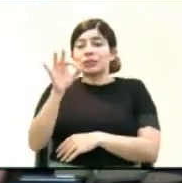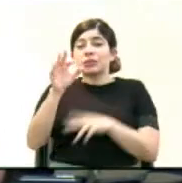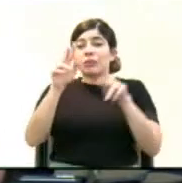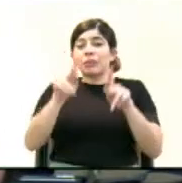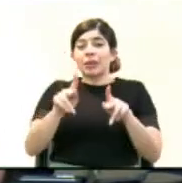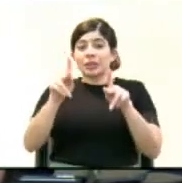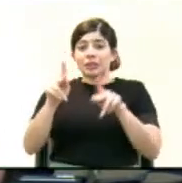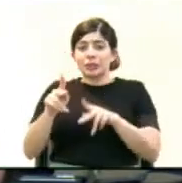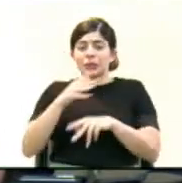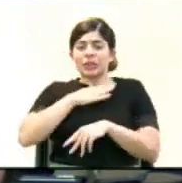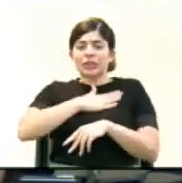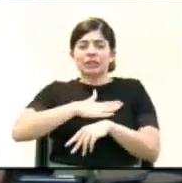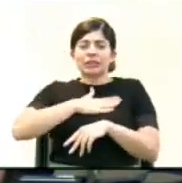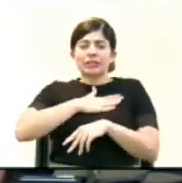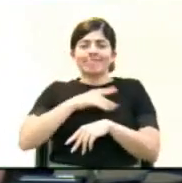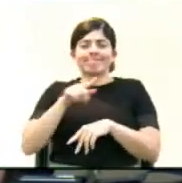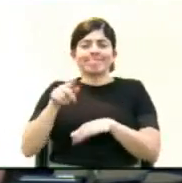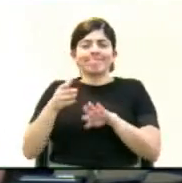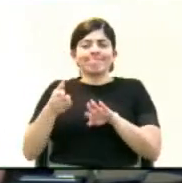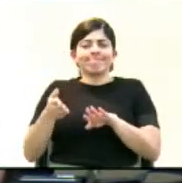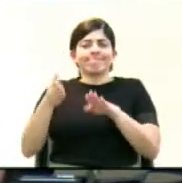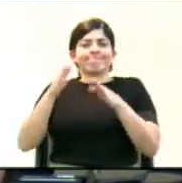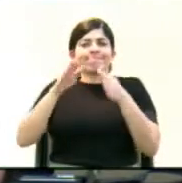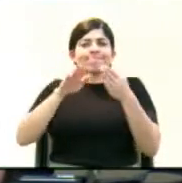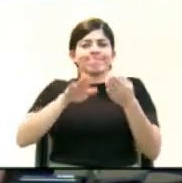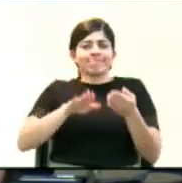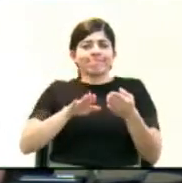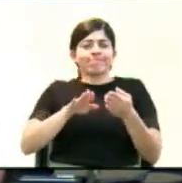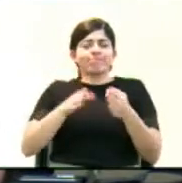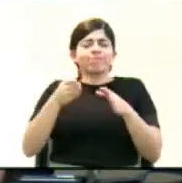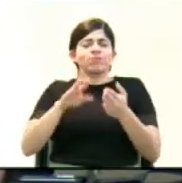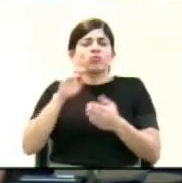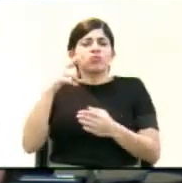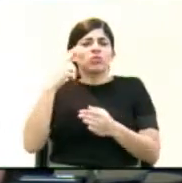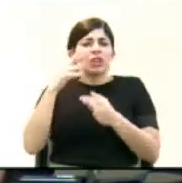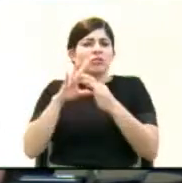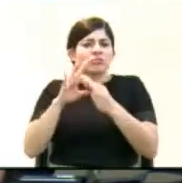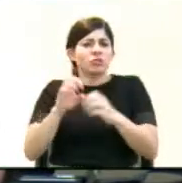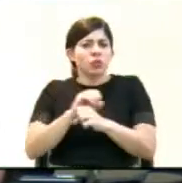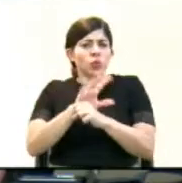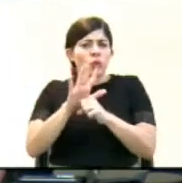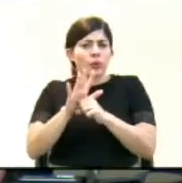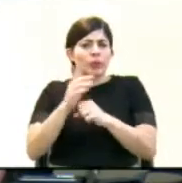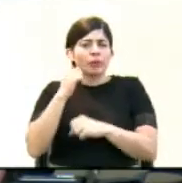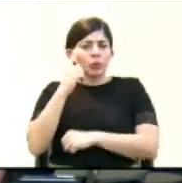personas que lamentablemente pierden la vida relacionada con la enfermedad COVID-19.